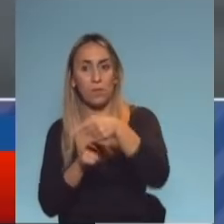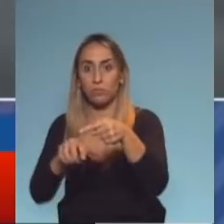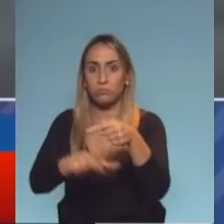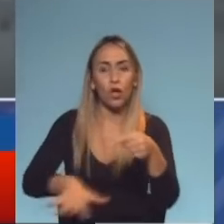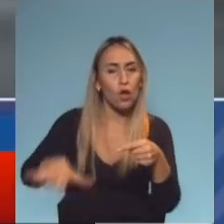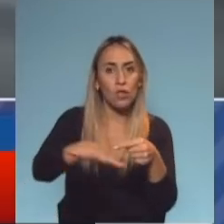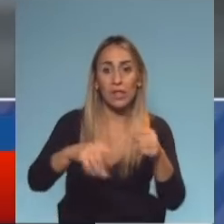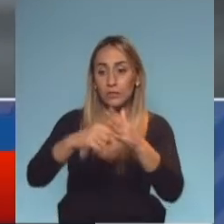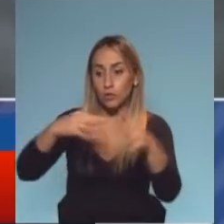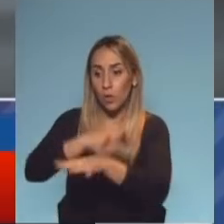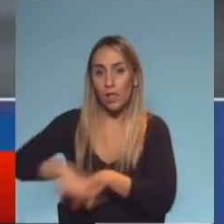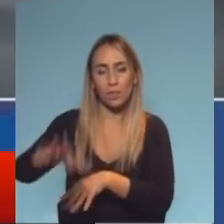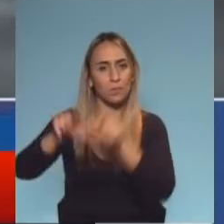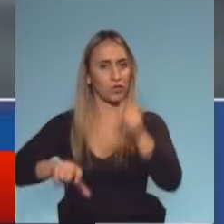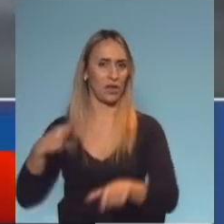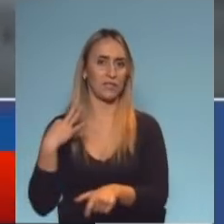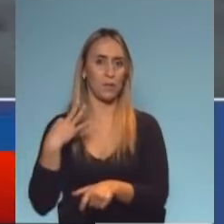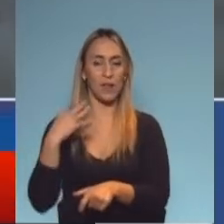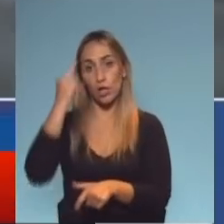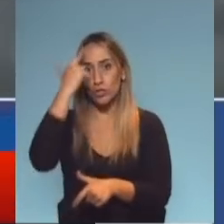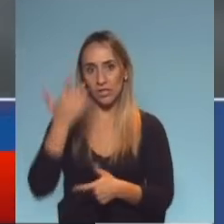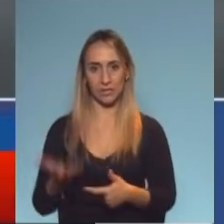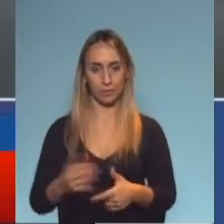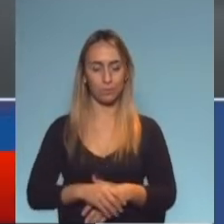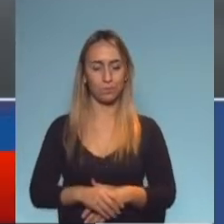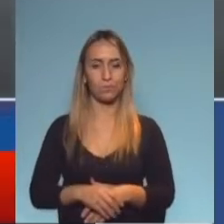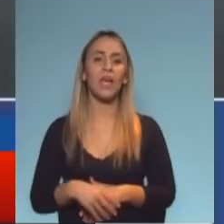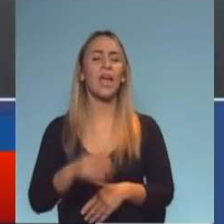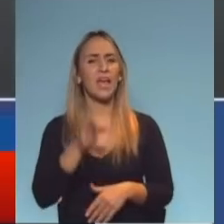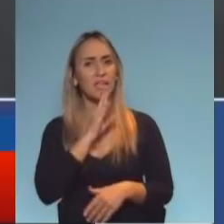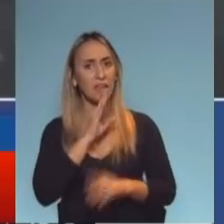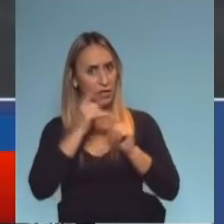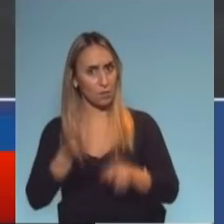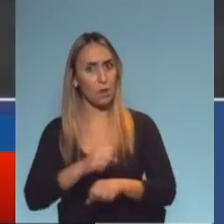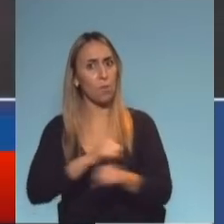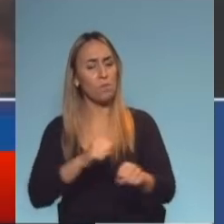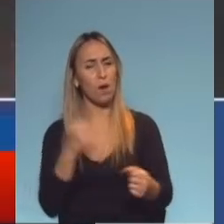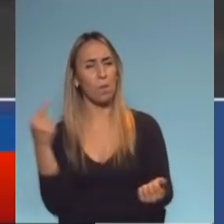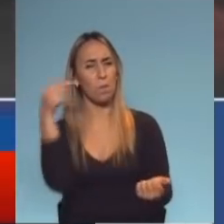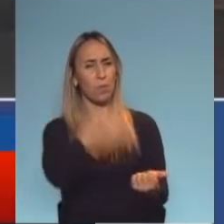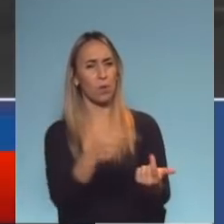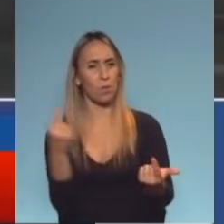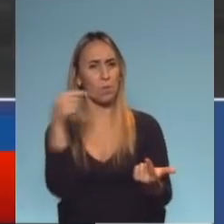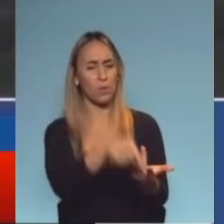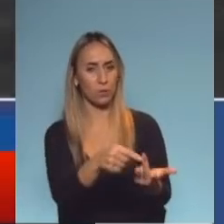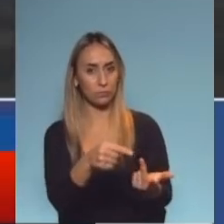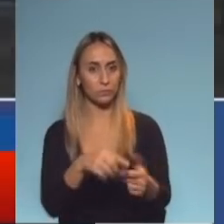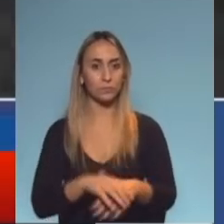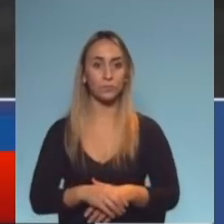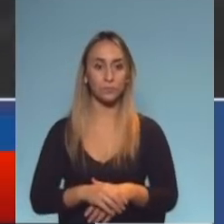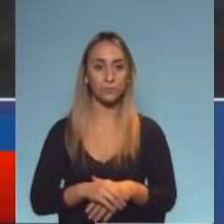civil israelí. Bien. ¿Y Israel está bombardeando también en este momento? Israel